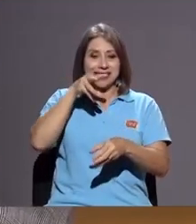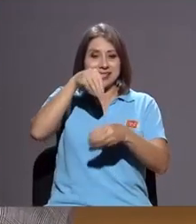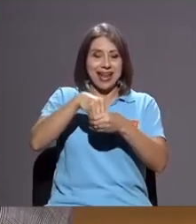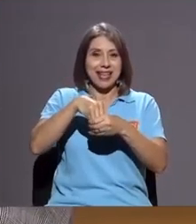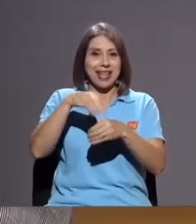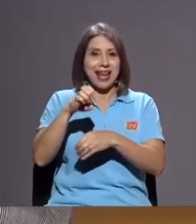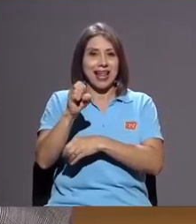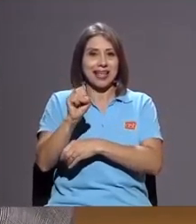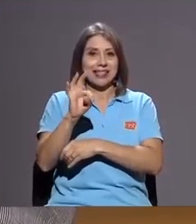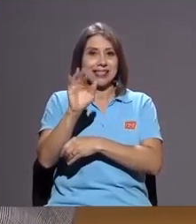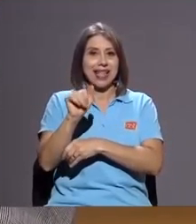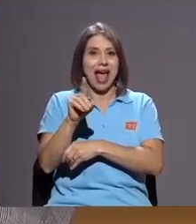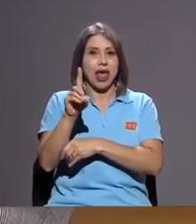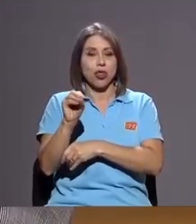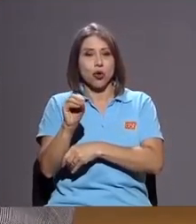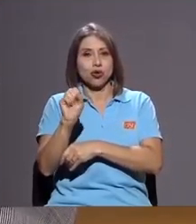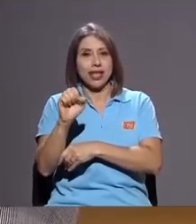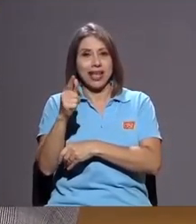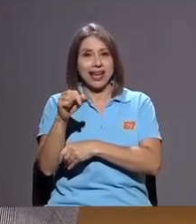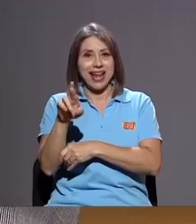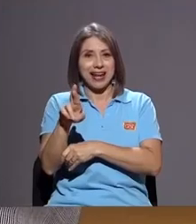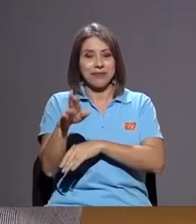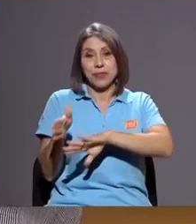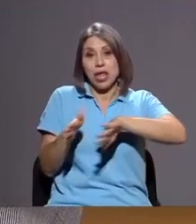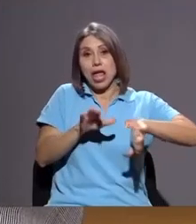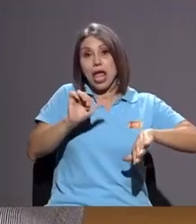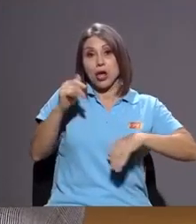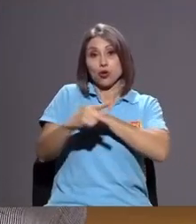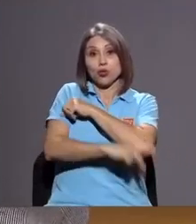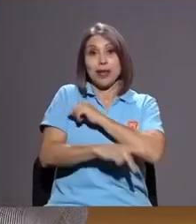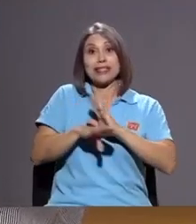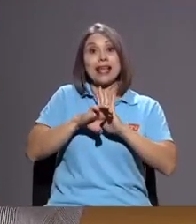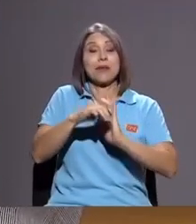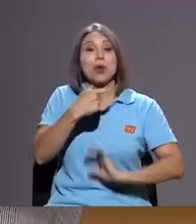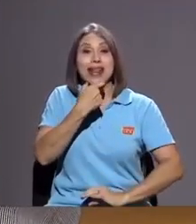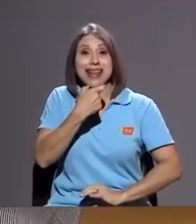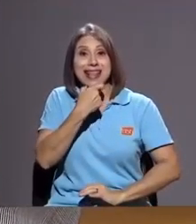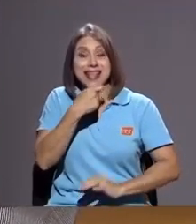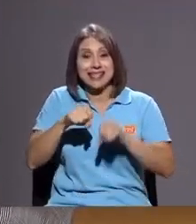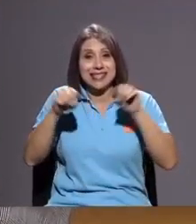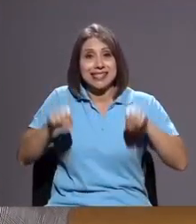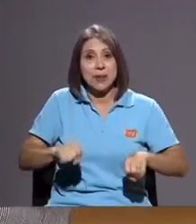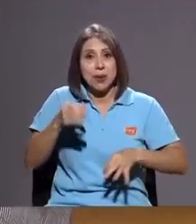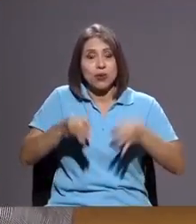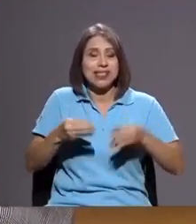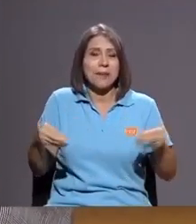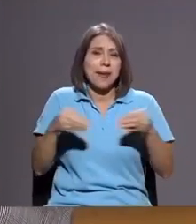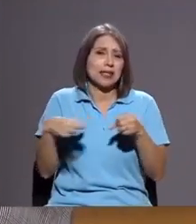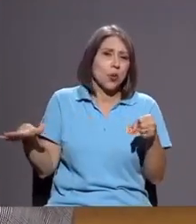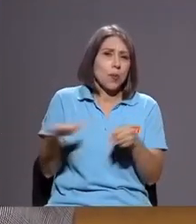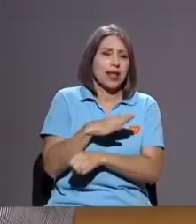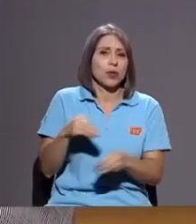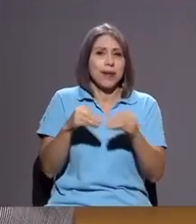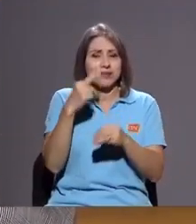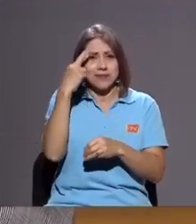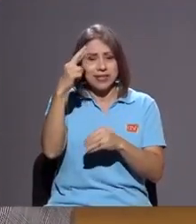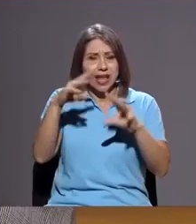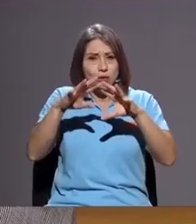todo voy a poner el ejemplo de Inglaterra, que tiene el sistema judicial más completo y el más respetado del mundo, uh-huh.